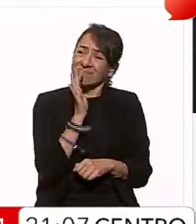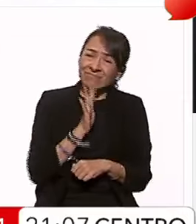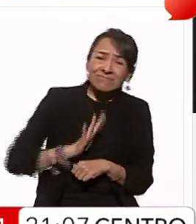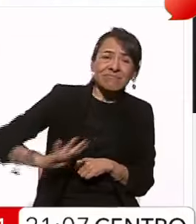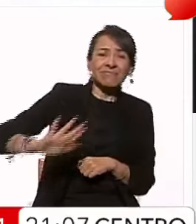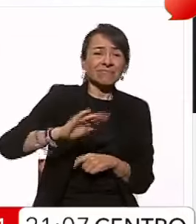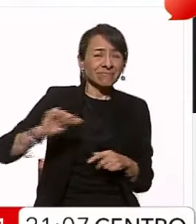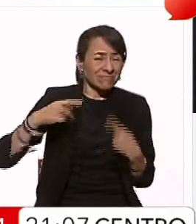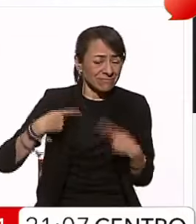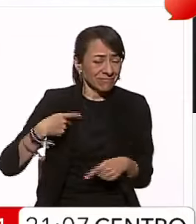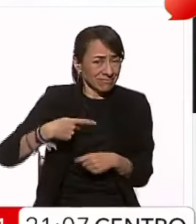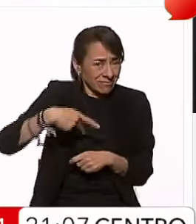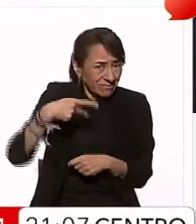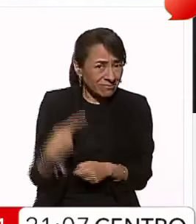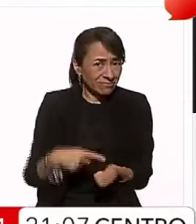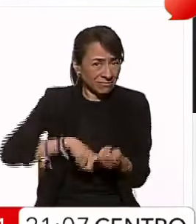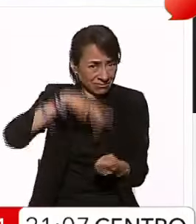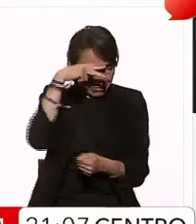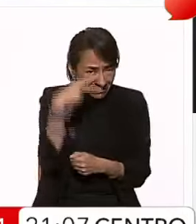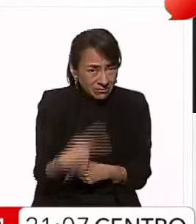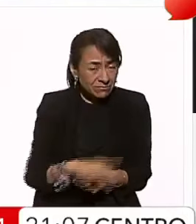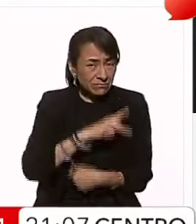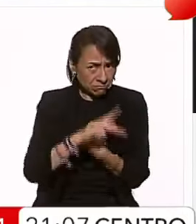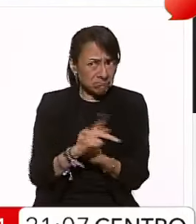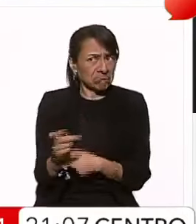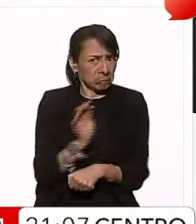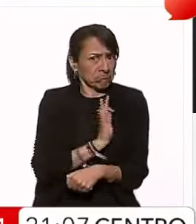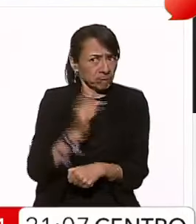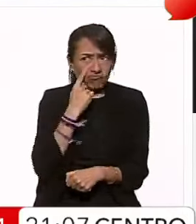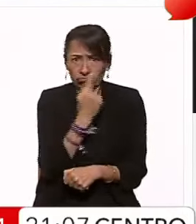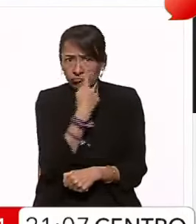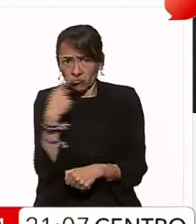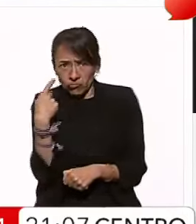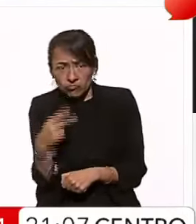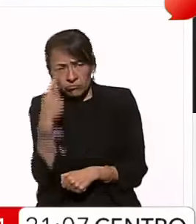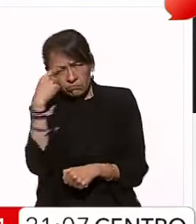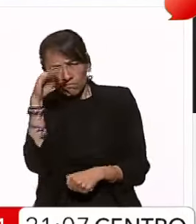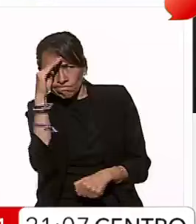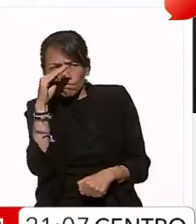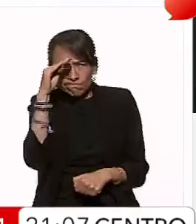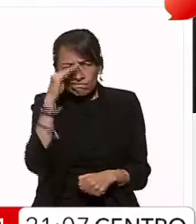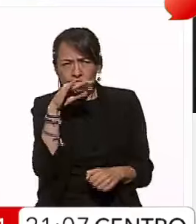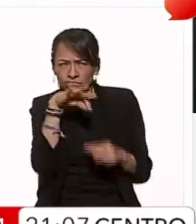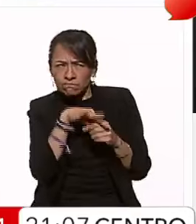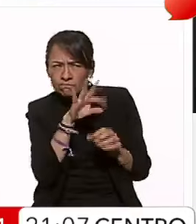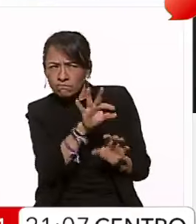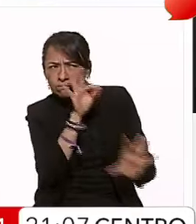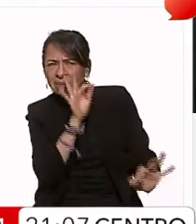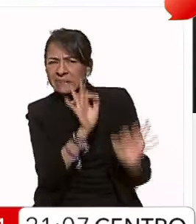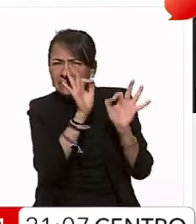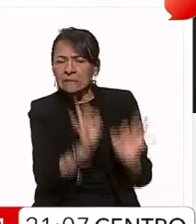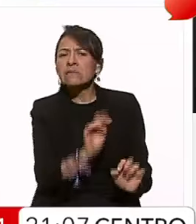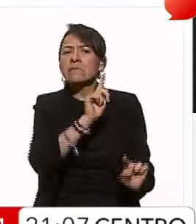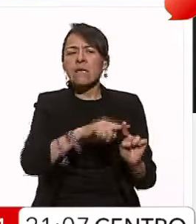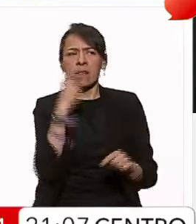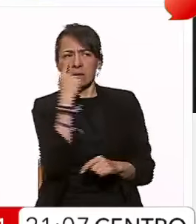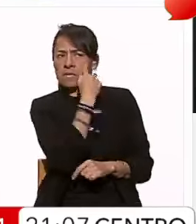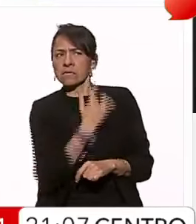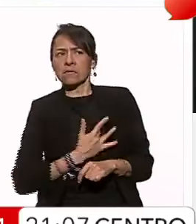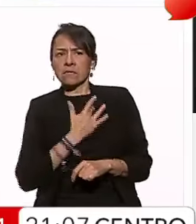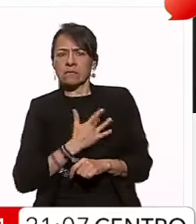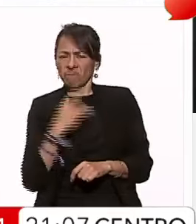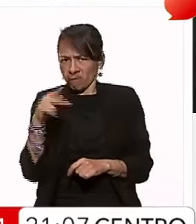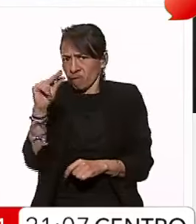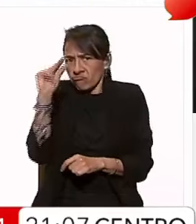capacidad de elegir y tiene perspicacia inteligencia juicio